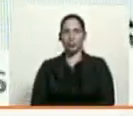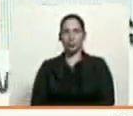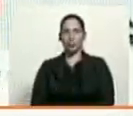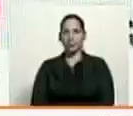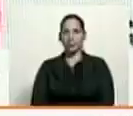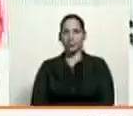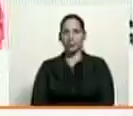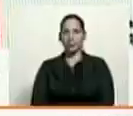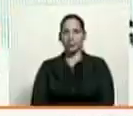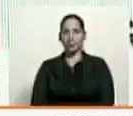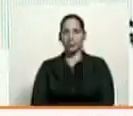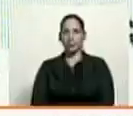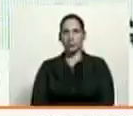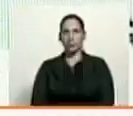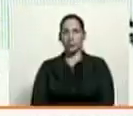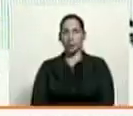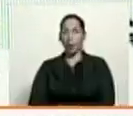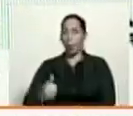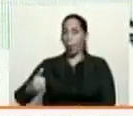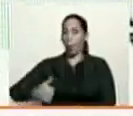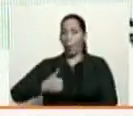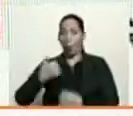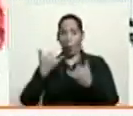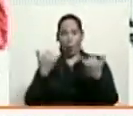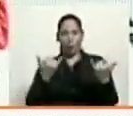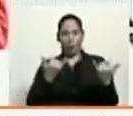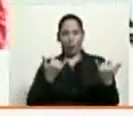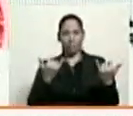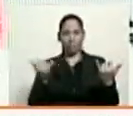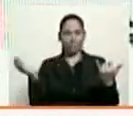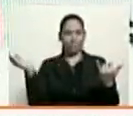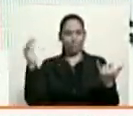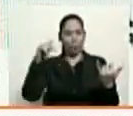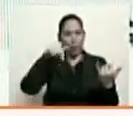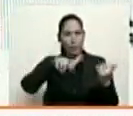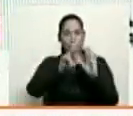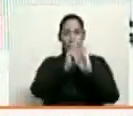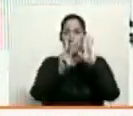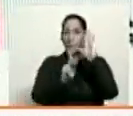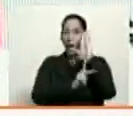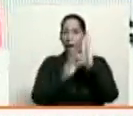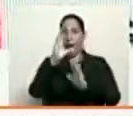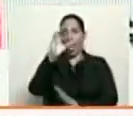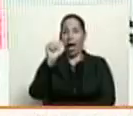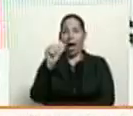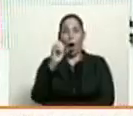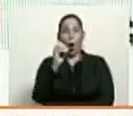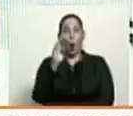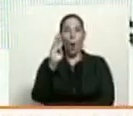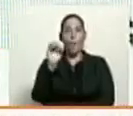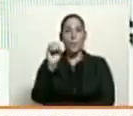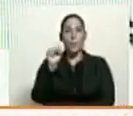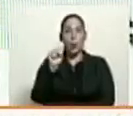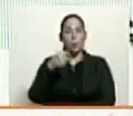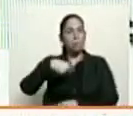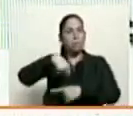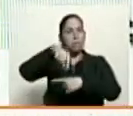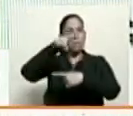Venezuela. Aprovechamos para venirnos acá al Parque Los Caobos, donde hay la